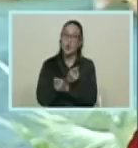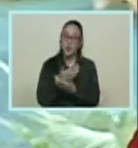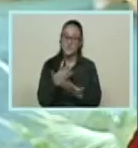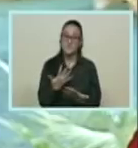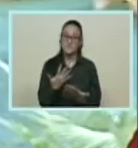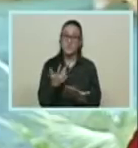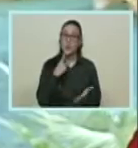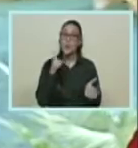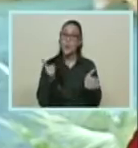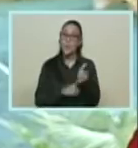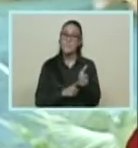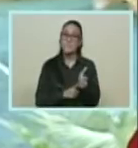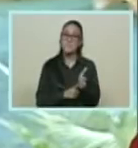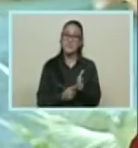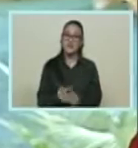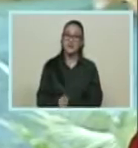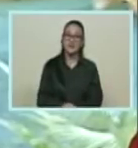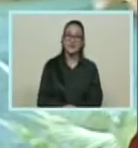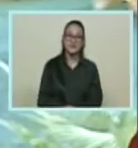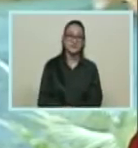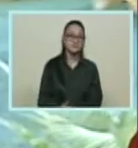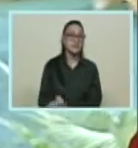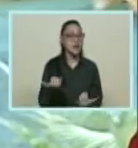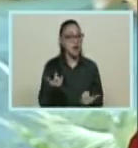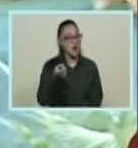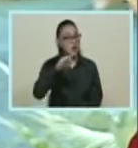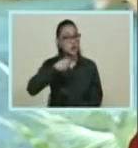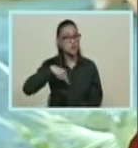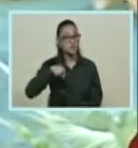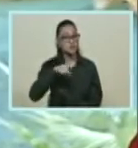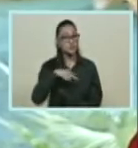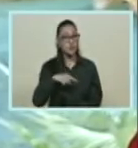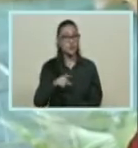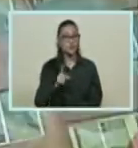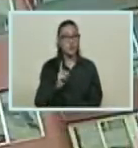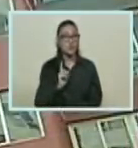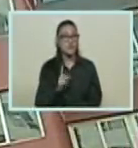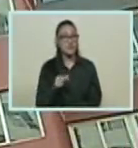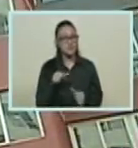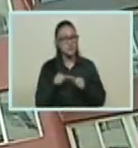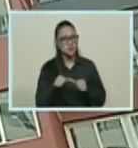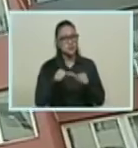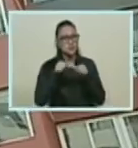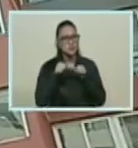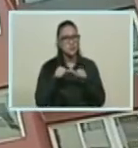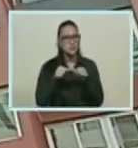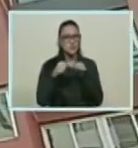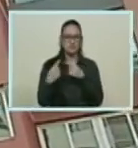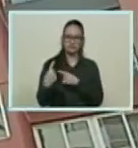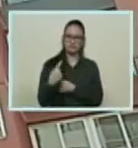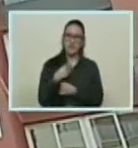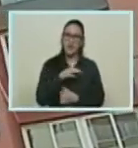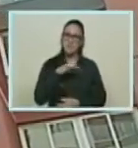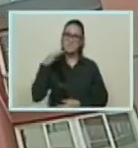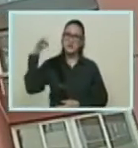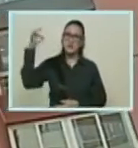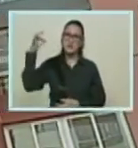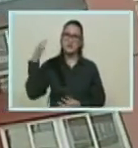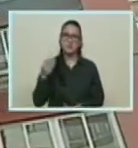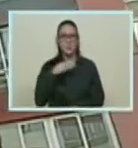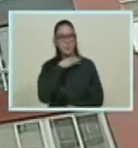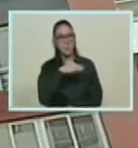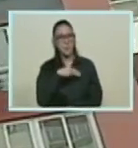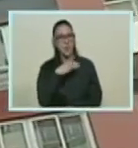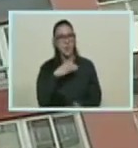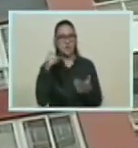su sueño. Nosotros tenemos que, siendo seguidores de su legado, de su espíritu, de su